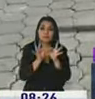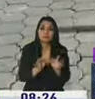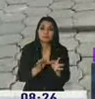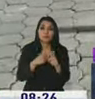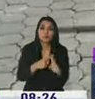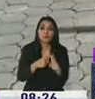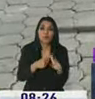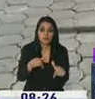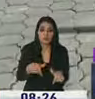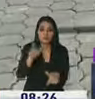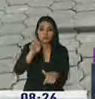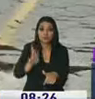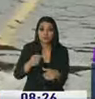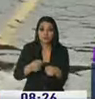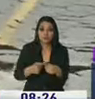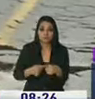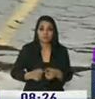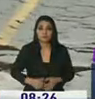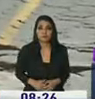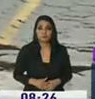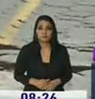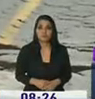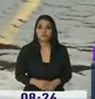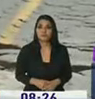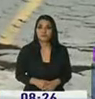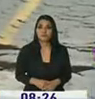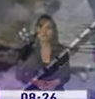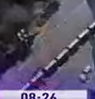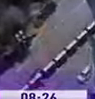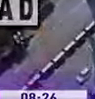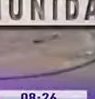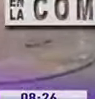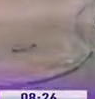ubicada al sur de la capital, informó Sofía Vintimilla.